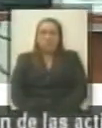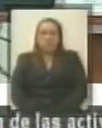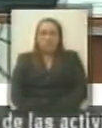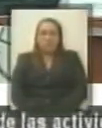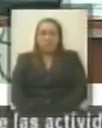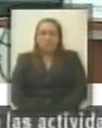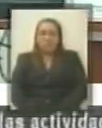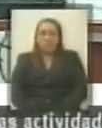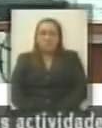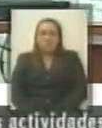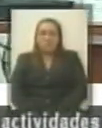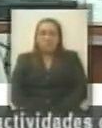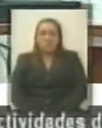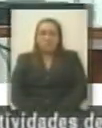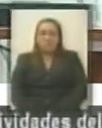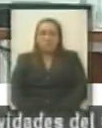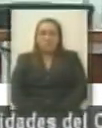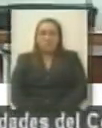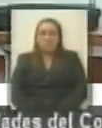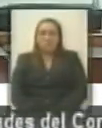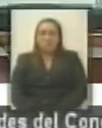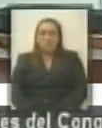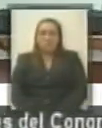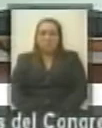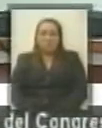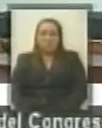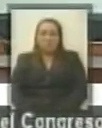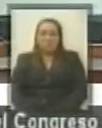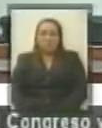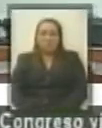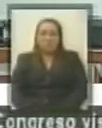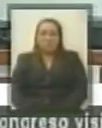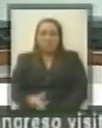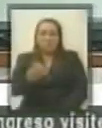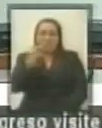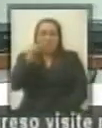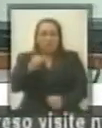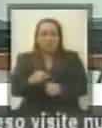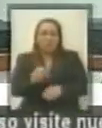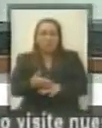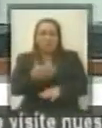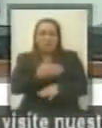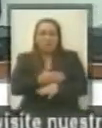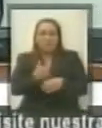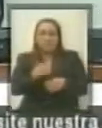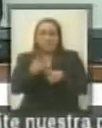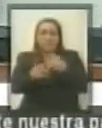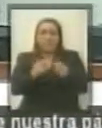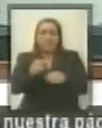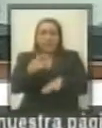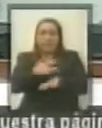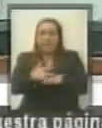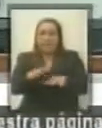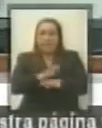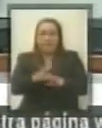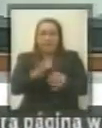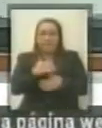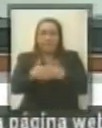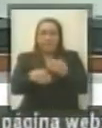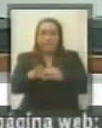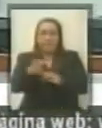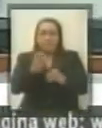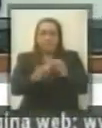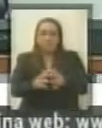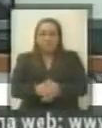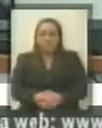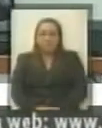los miembros del Consejo Directivo de Opsitel y Opsitran. Quiero recordar que anteriormente fue declarado desierto el proceso de selección